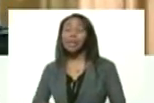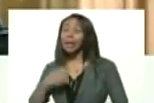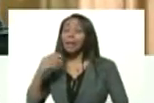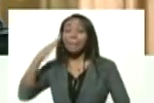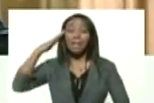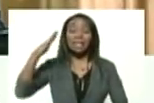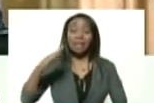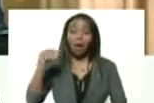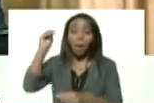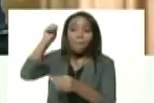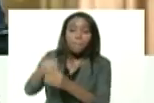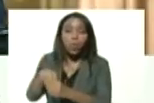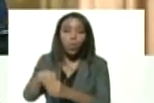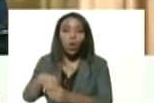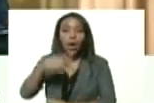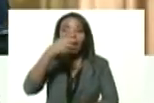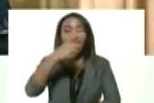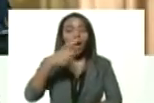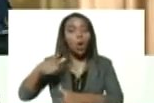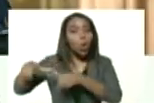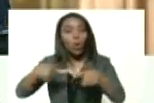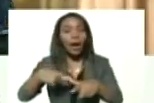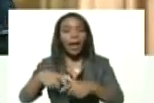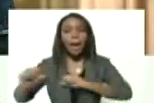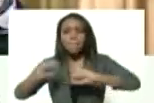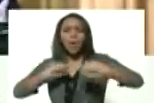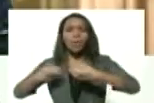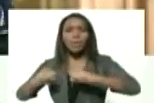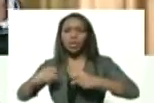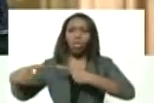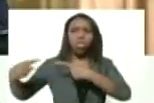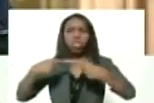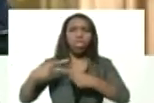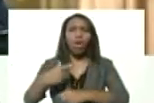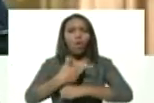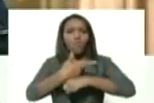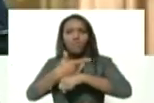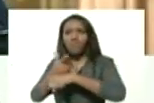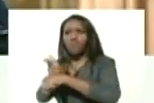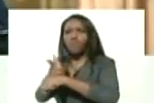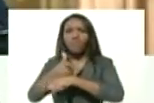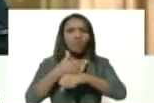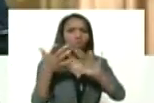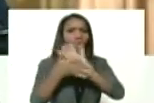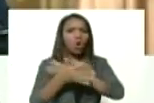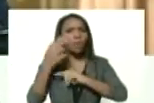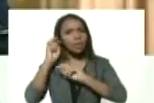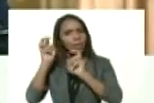las ciudades han hecho un movimiento de guerra de tanques tanquetas